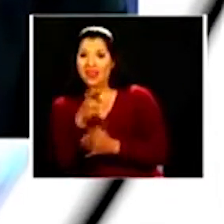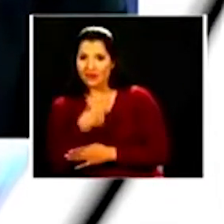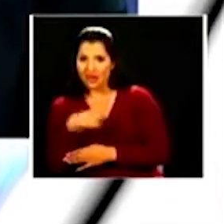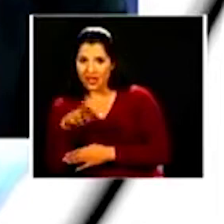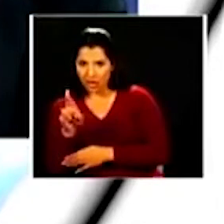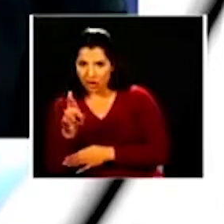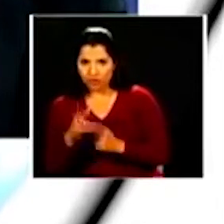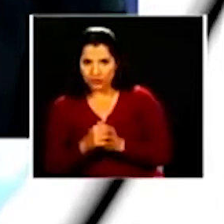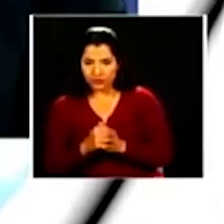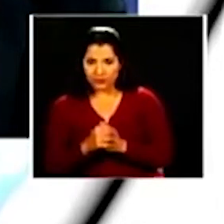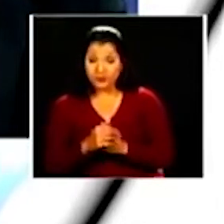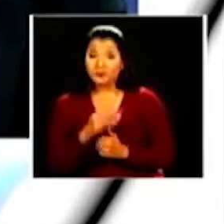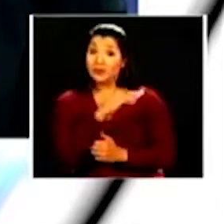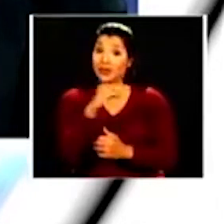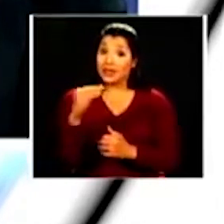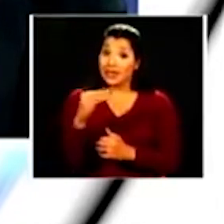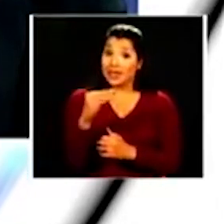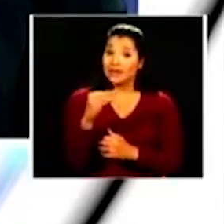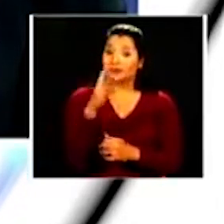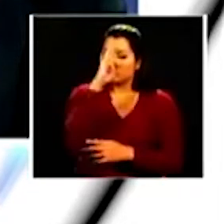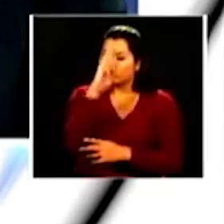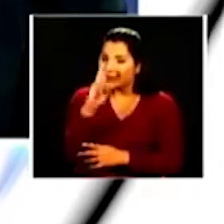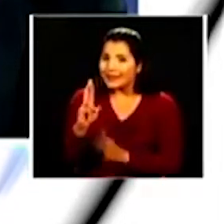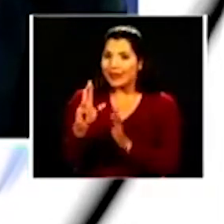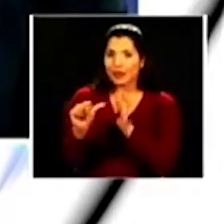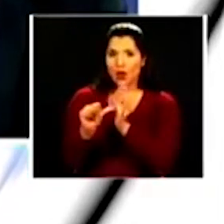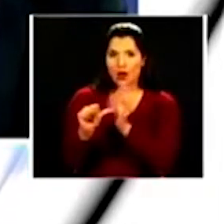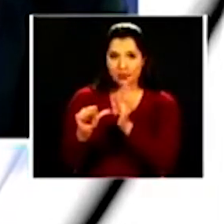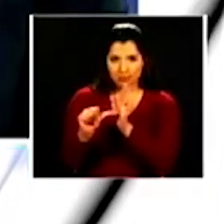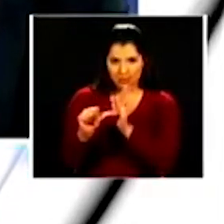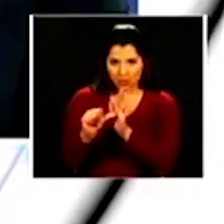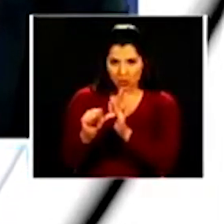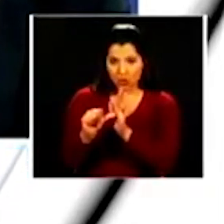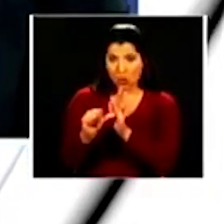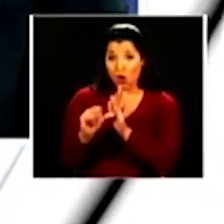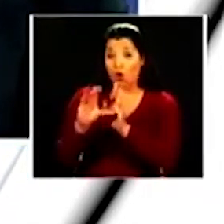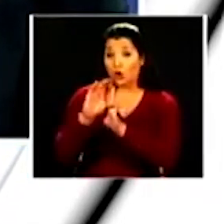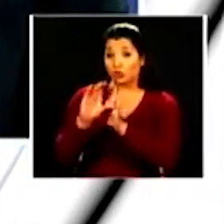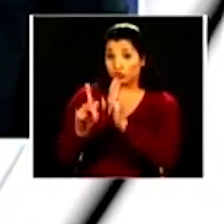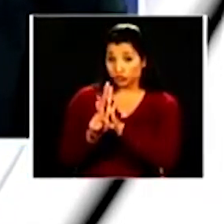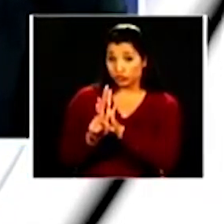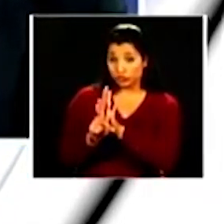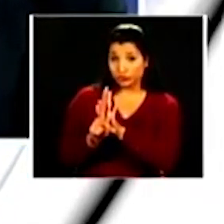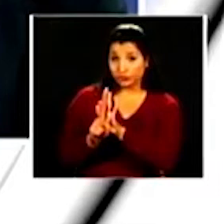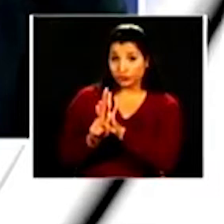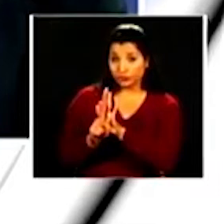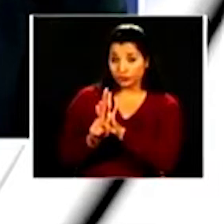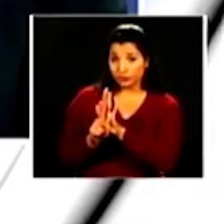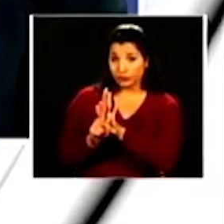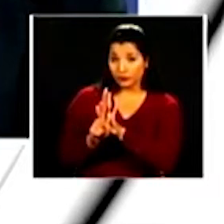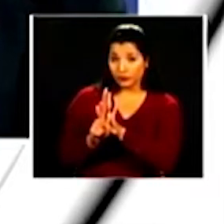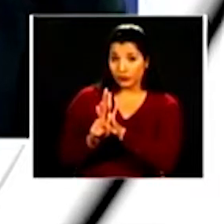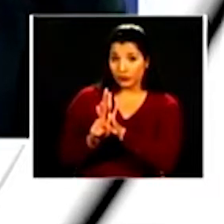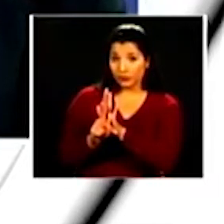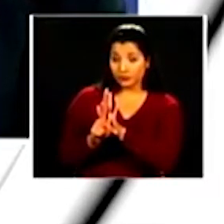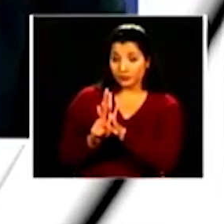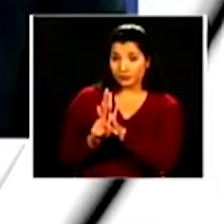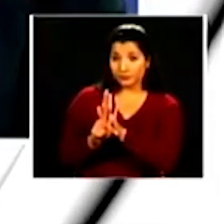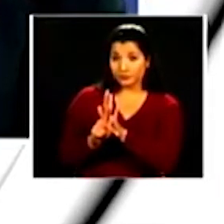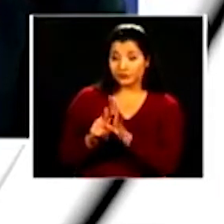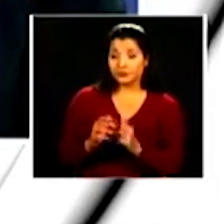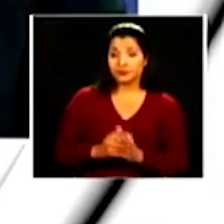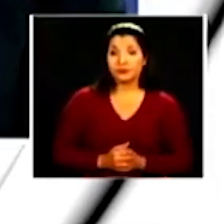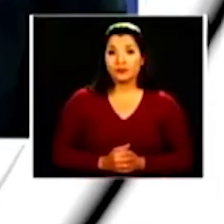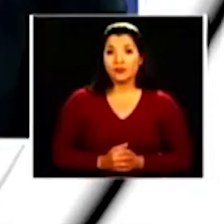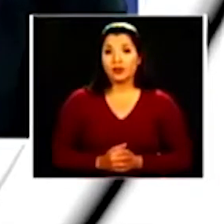tutelando claramente el artículo de la Constitución, o la Constitución, ha sido en